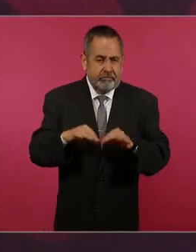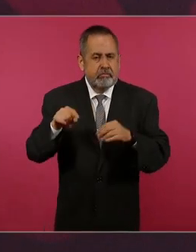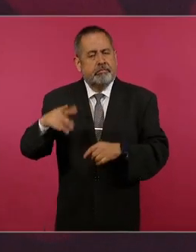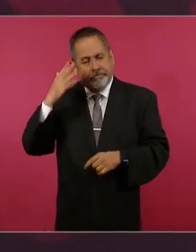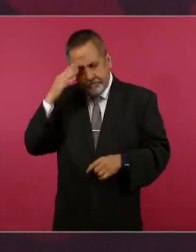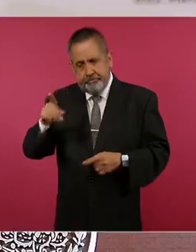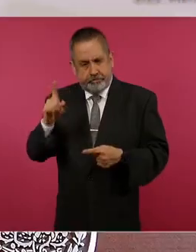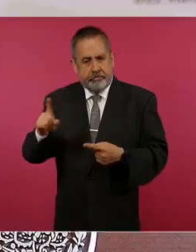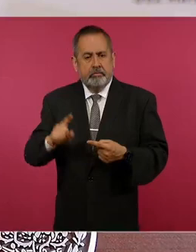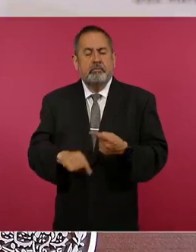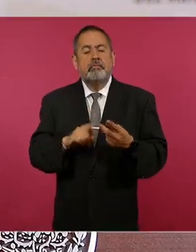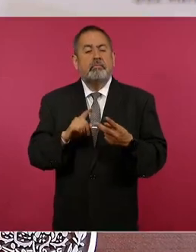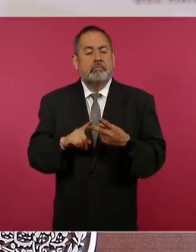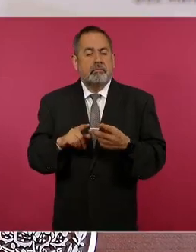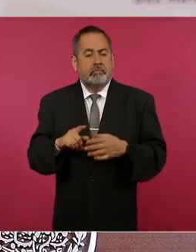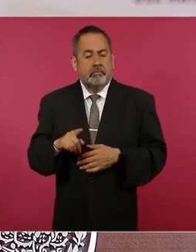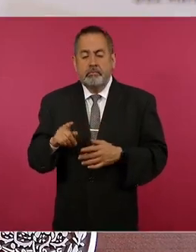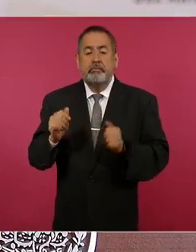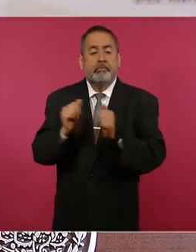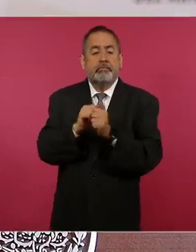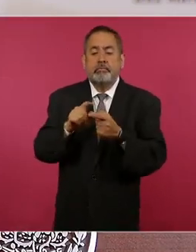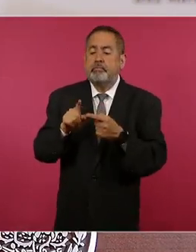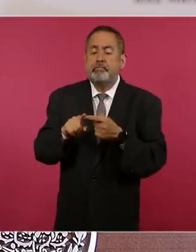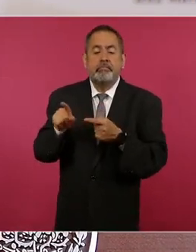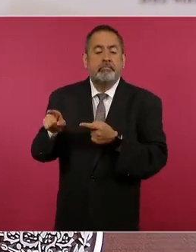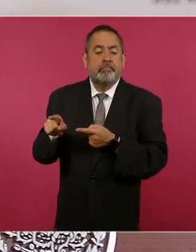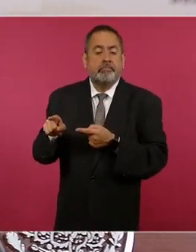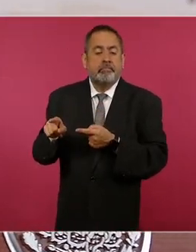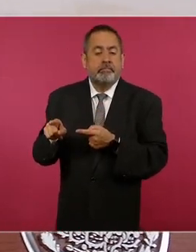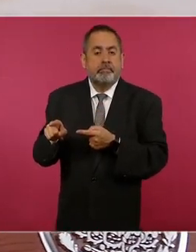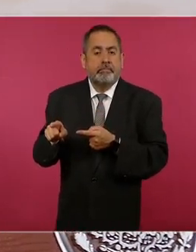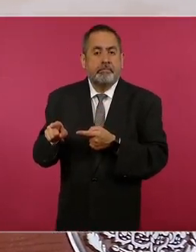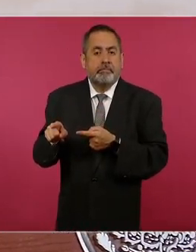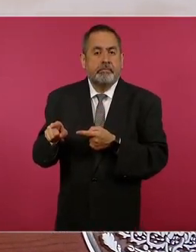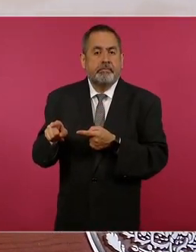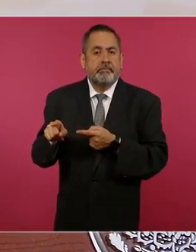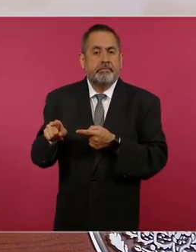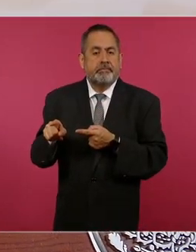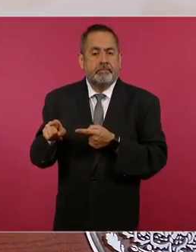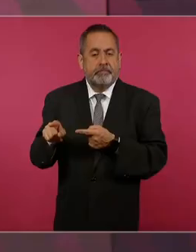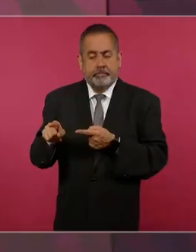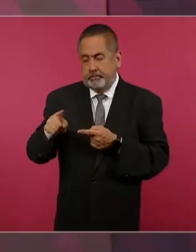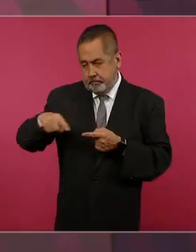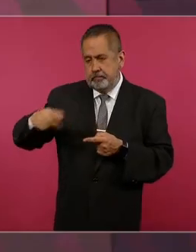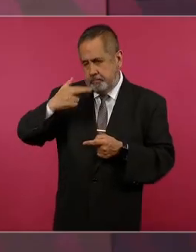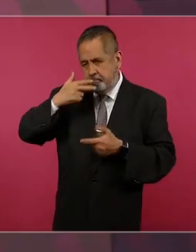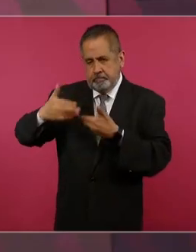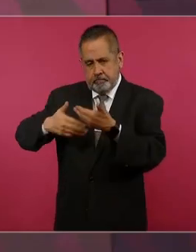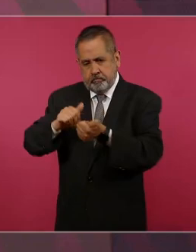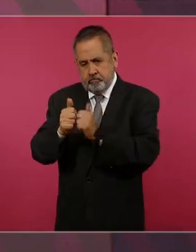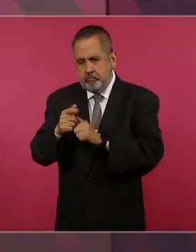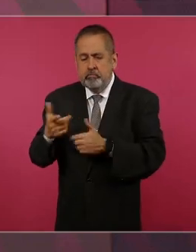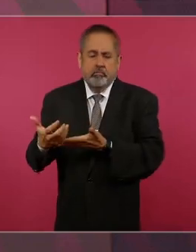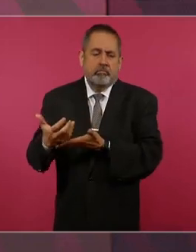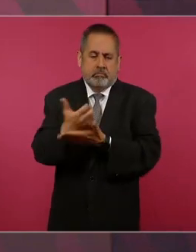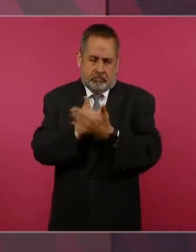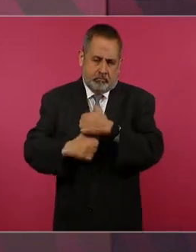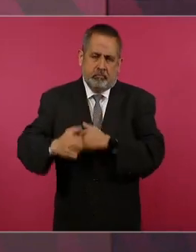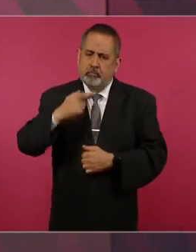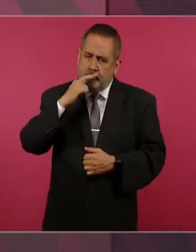lo saben, acompañado de que mejoren en sus ingresos.